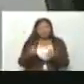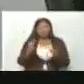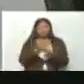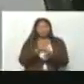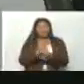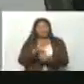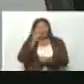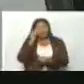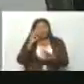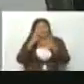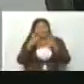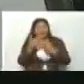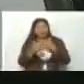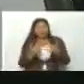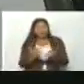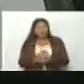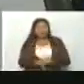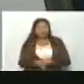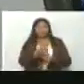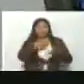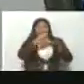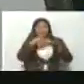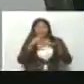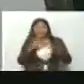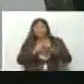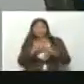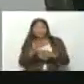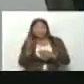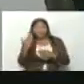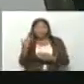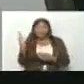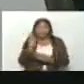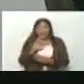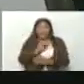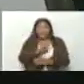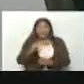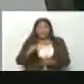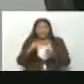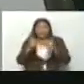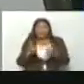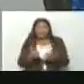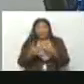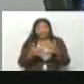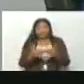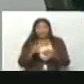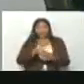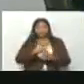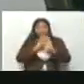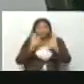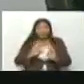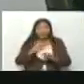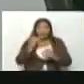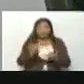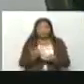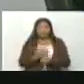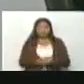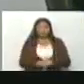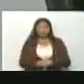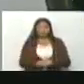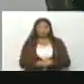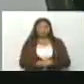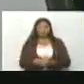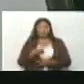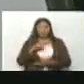trabajadores propios de la industria por trabajadores contratistas porque viene la posible privatización que viene dando nuestro país. Totalmente mentira. Esos